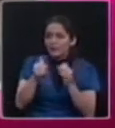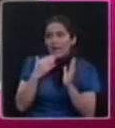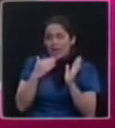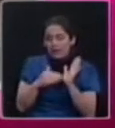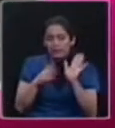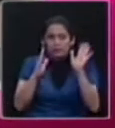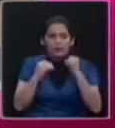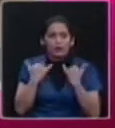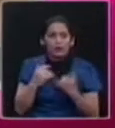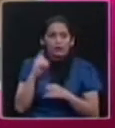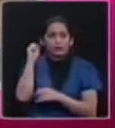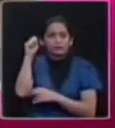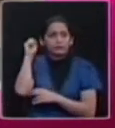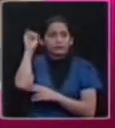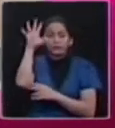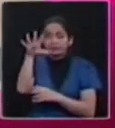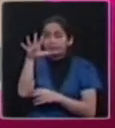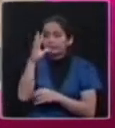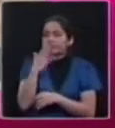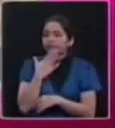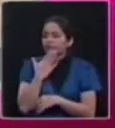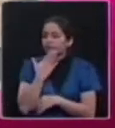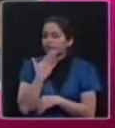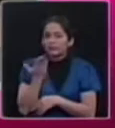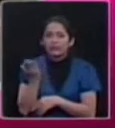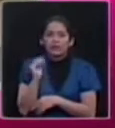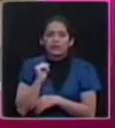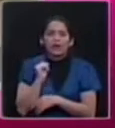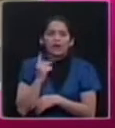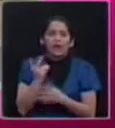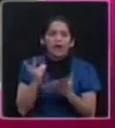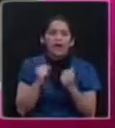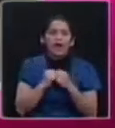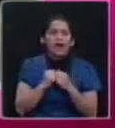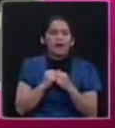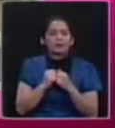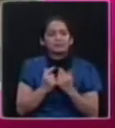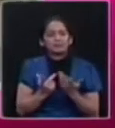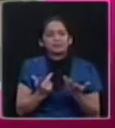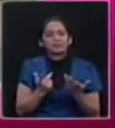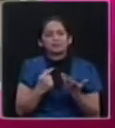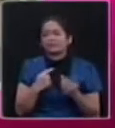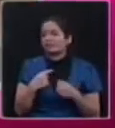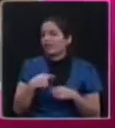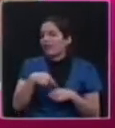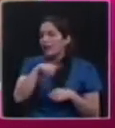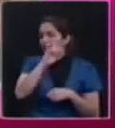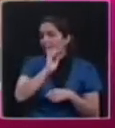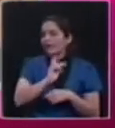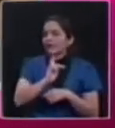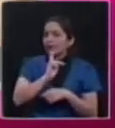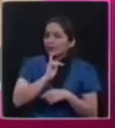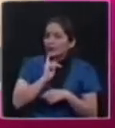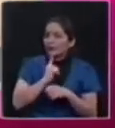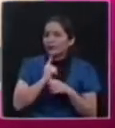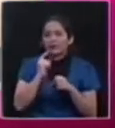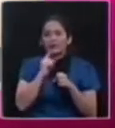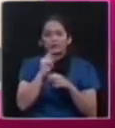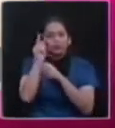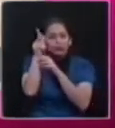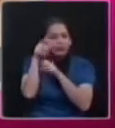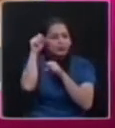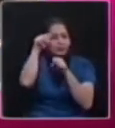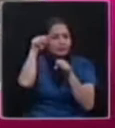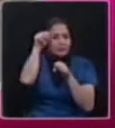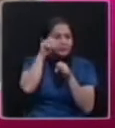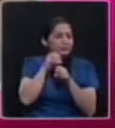El cine que consumimos es el cine que se produce en la gran industria hollywoodense. No producimos